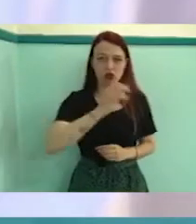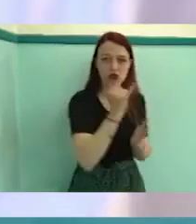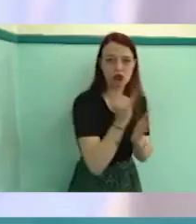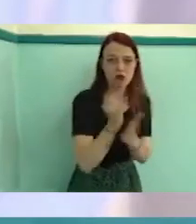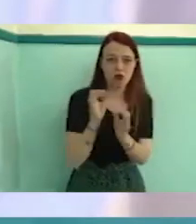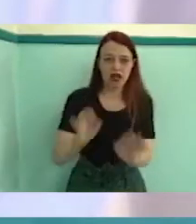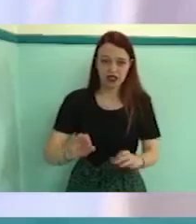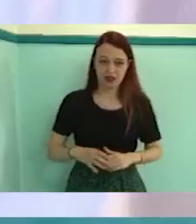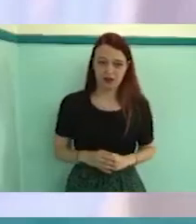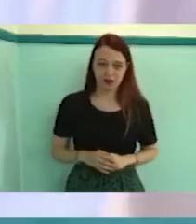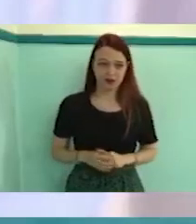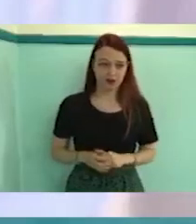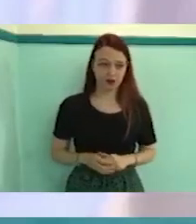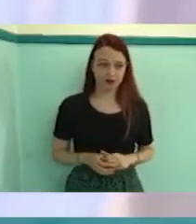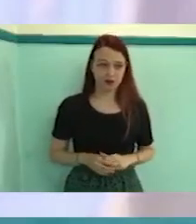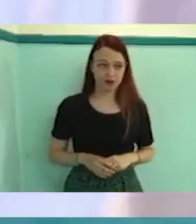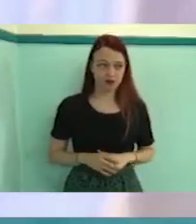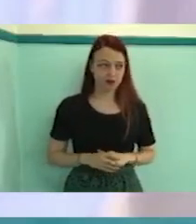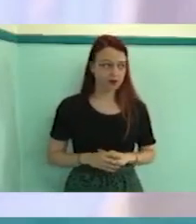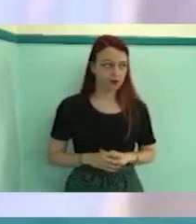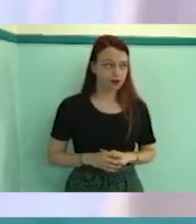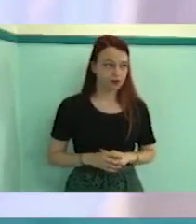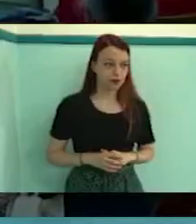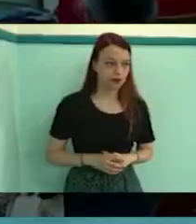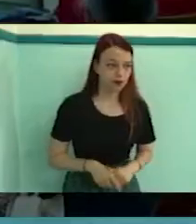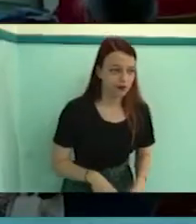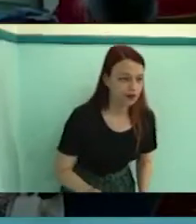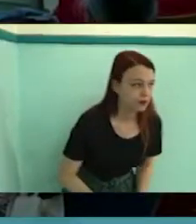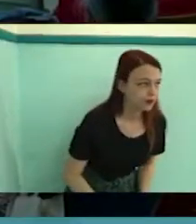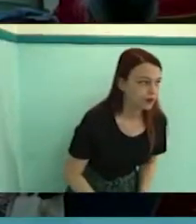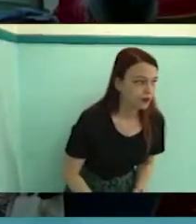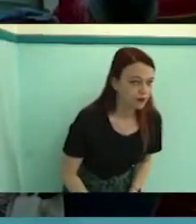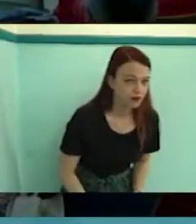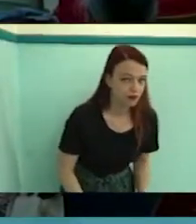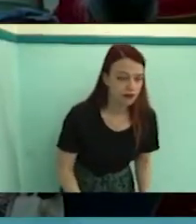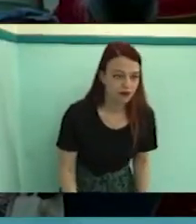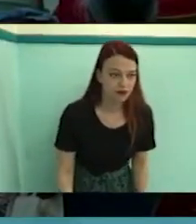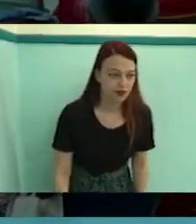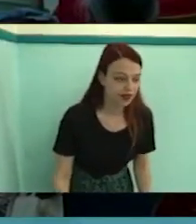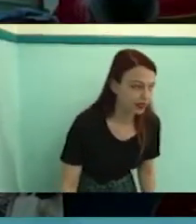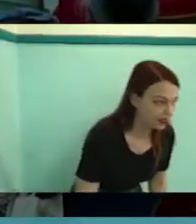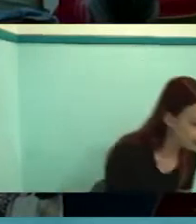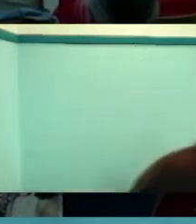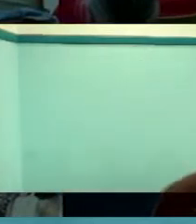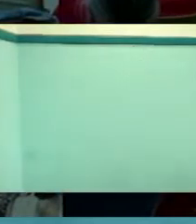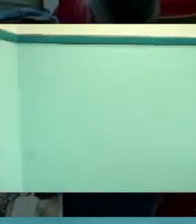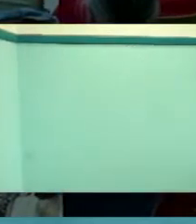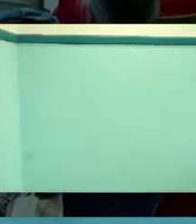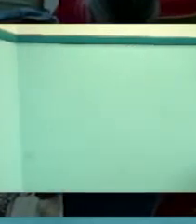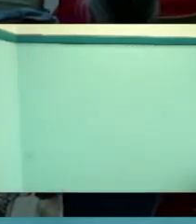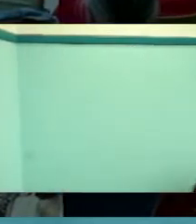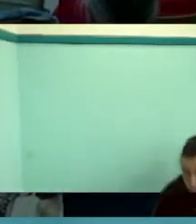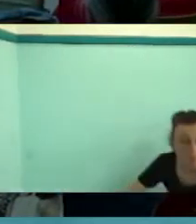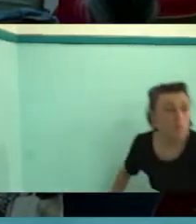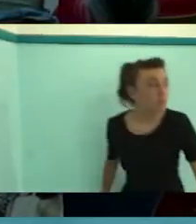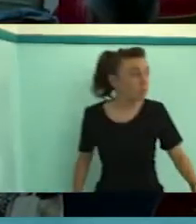Eso es así alguien más no me dejéis en feo he dicho que después de la primera todo el mundo iba a hablar y ahora ya nadie más